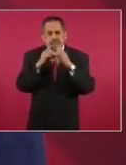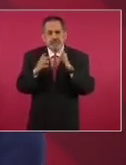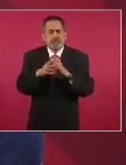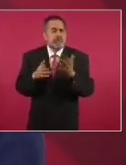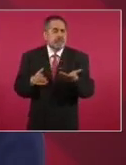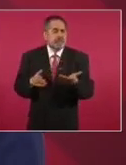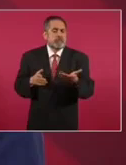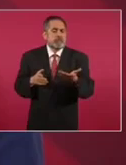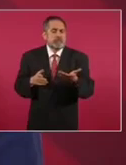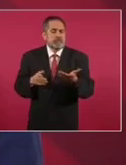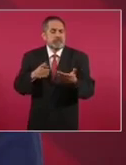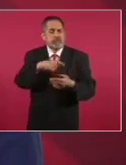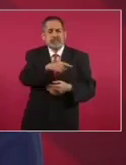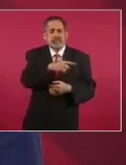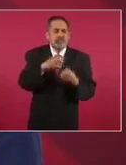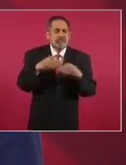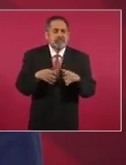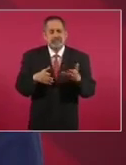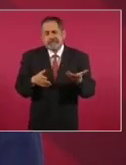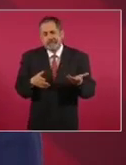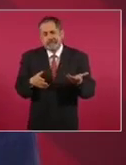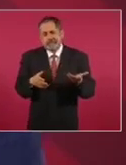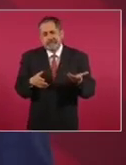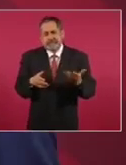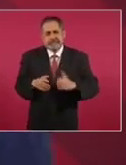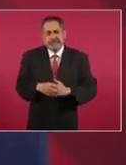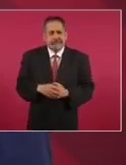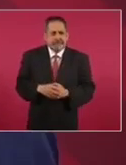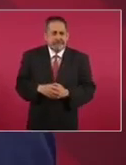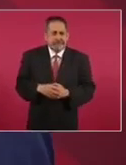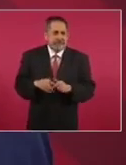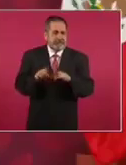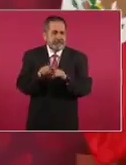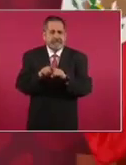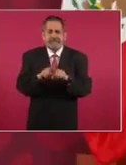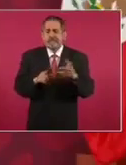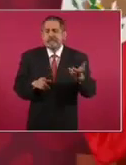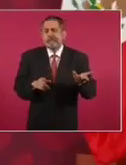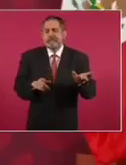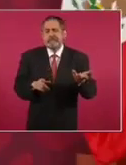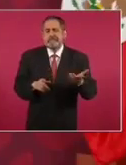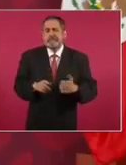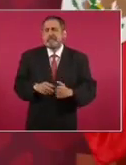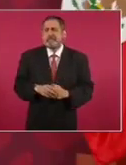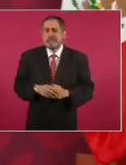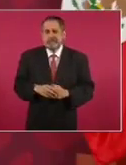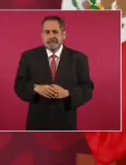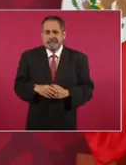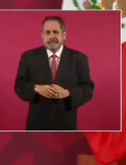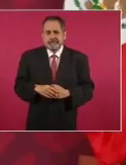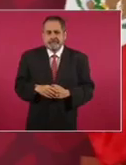intereses creados y también este